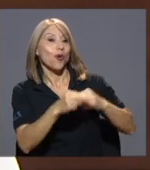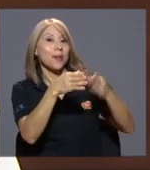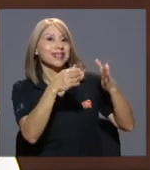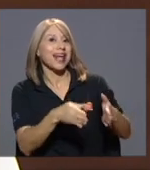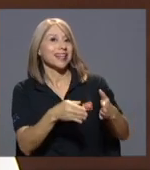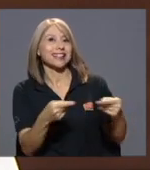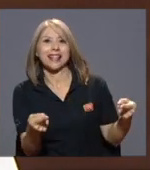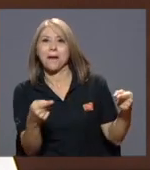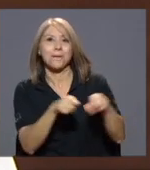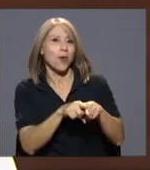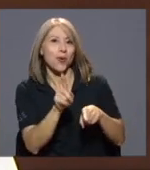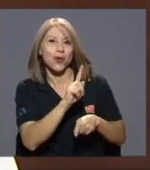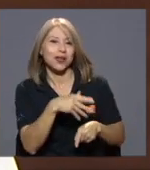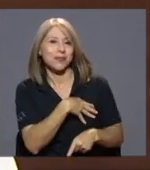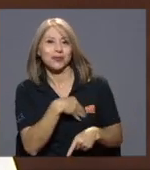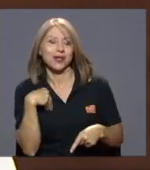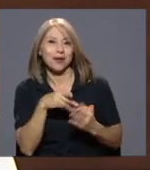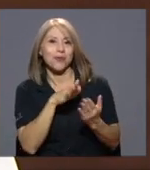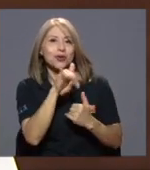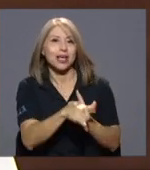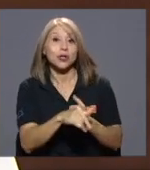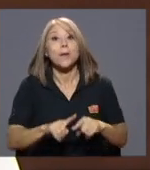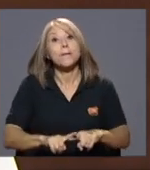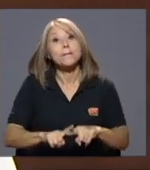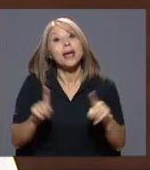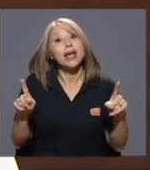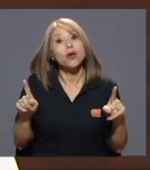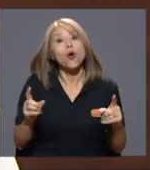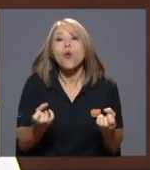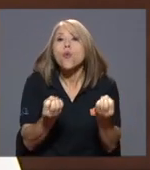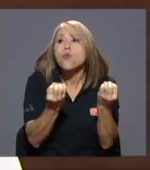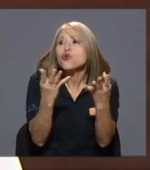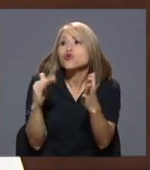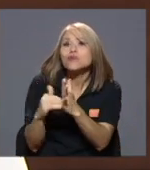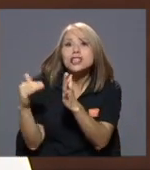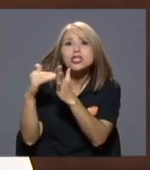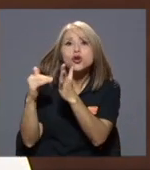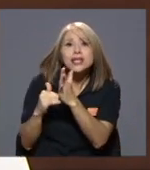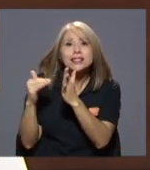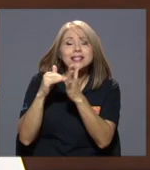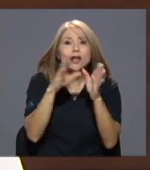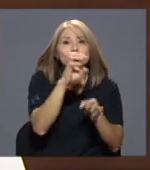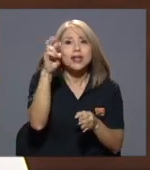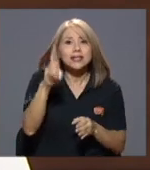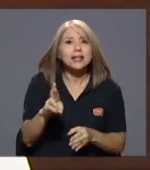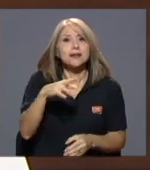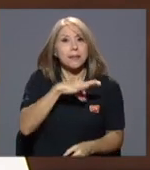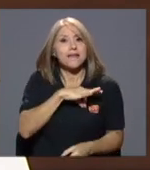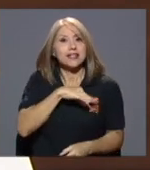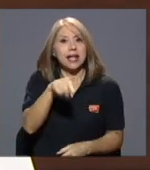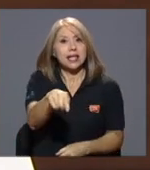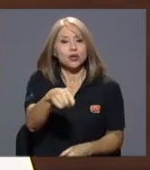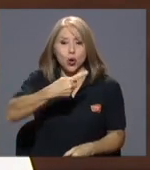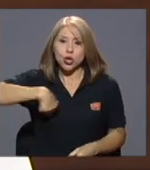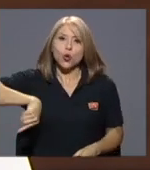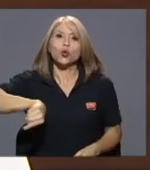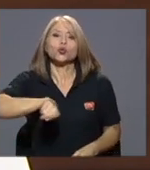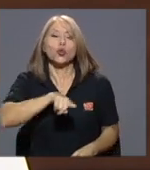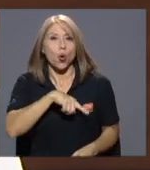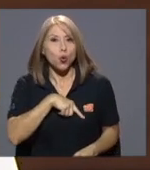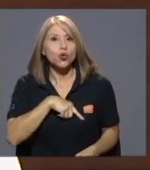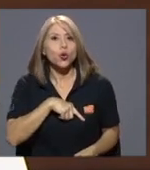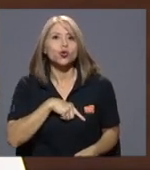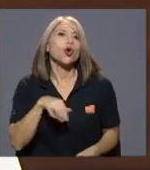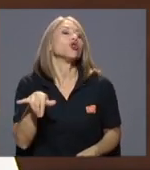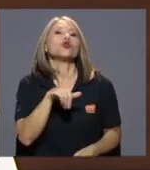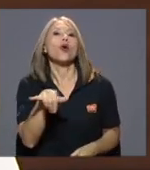embolsar, pero es que resulta que habemos millones de costarricenses que nos va a beneficiar esto, y esos somos los, digamos, el